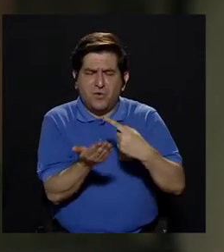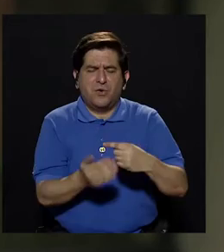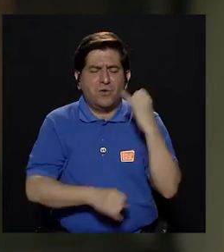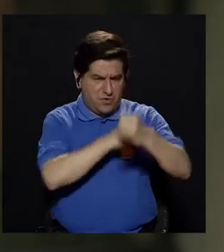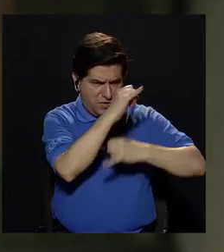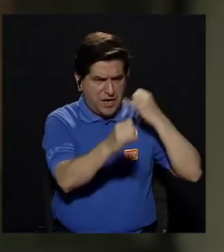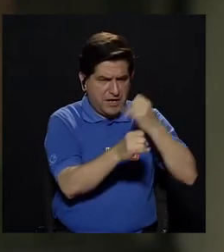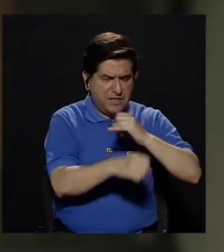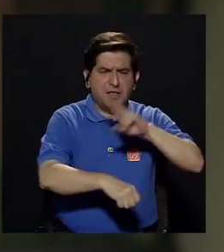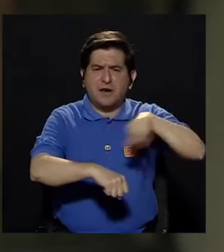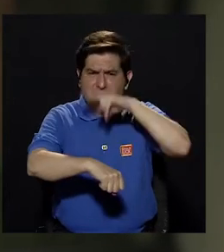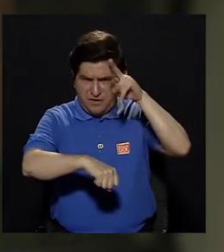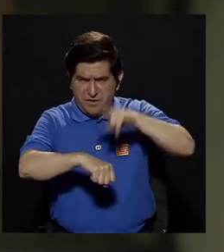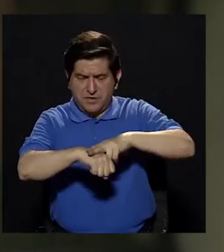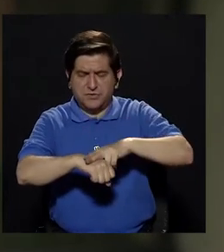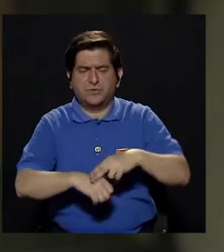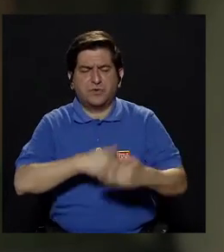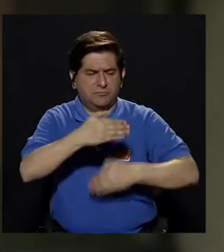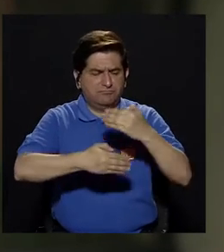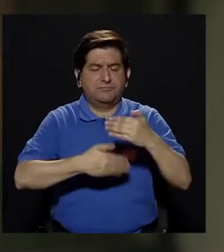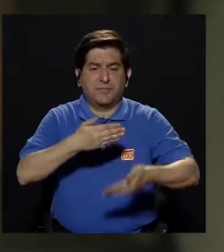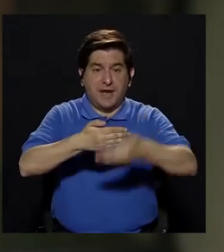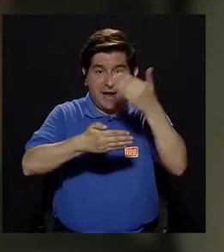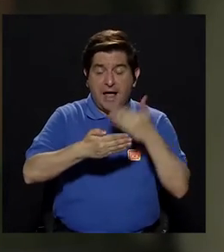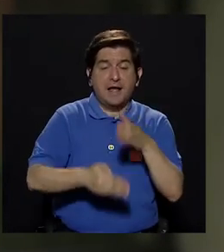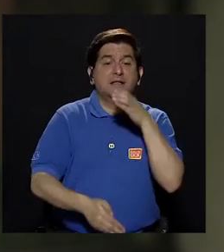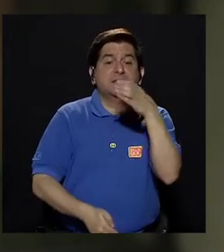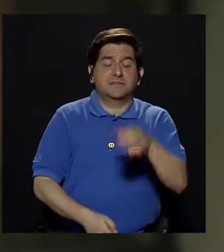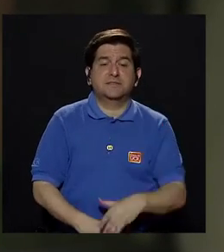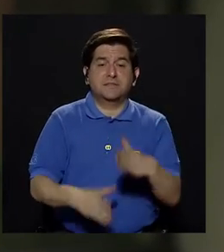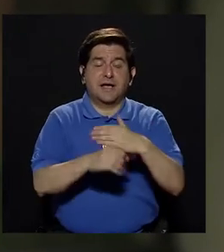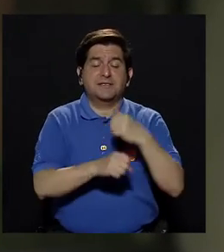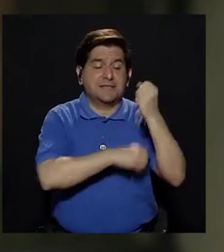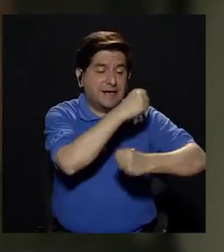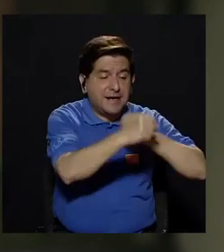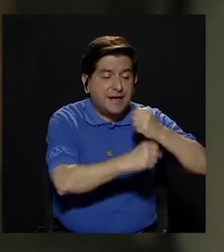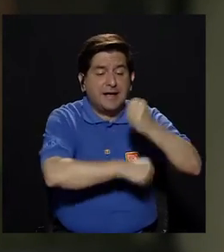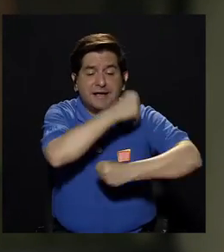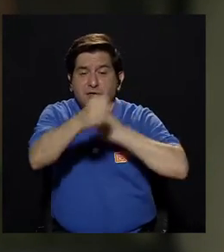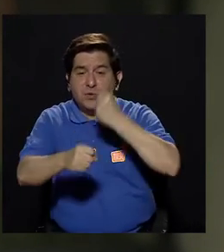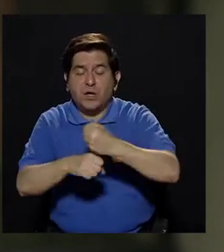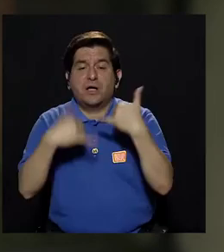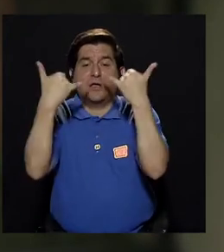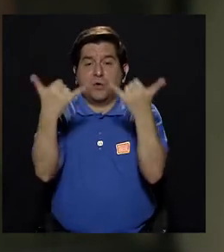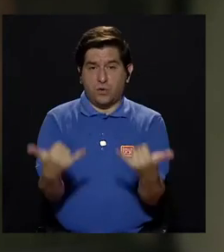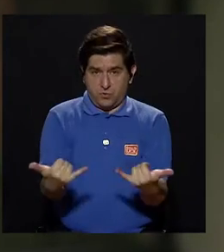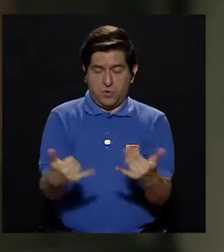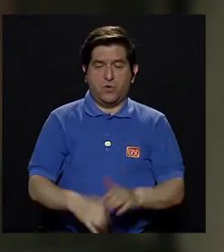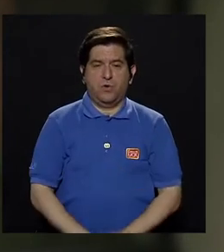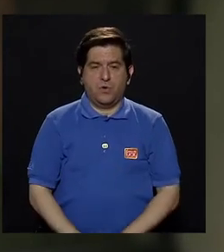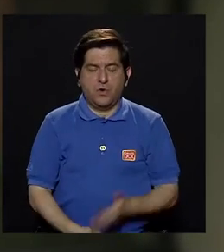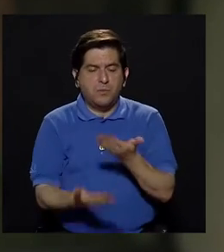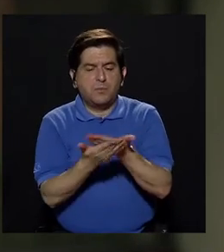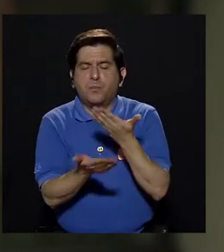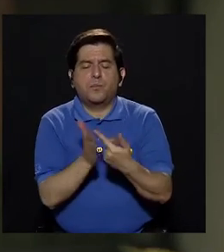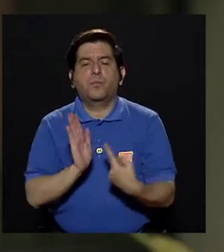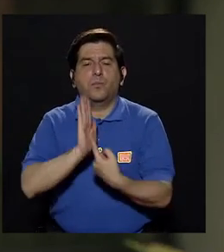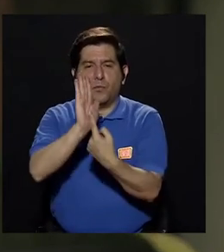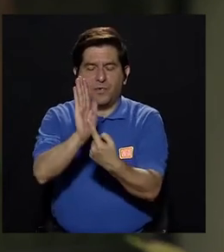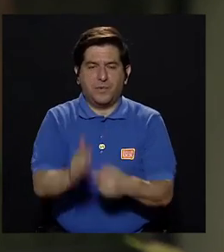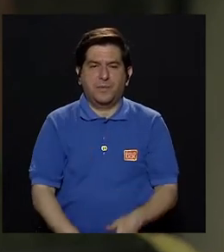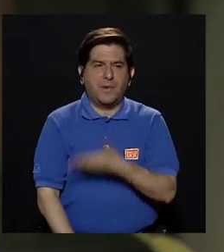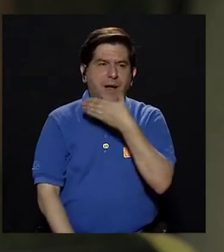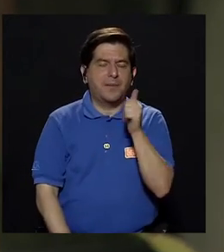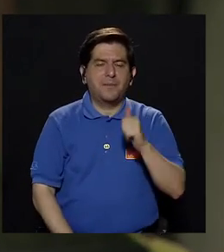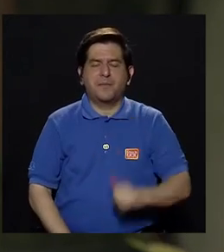tanto a nivel internacional como a nivel nacional, porque previamente se recomendaba hacerlo cada año. Y actualmente la evidencia nos dice que